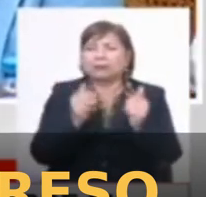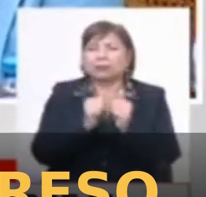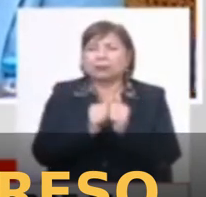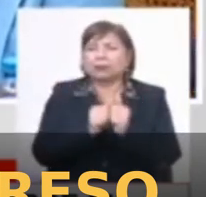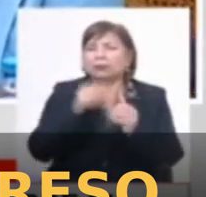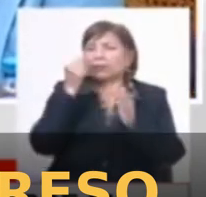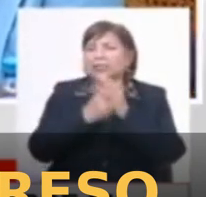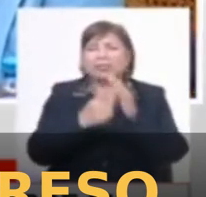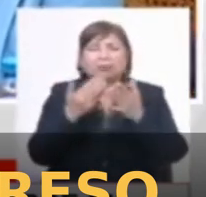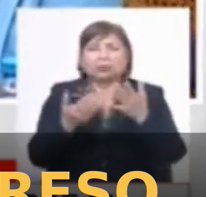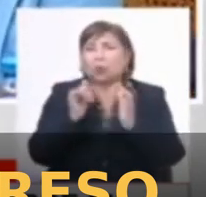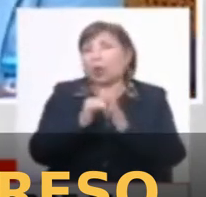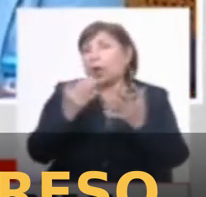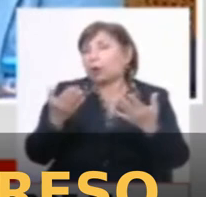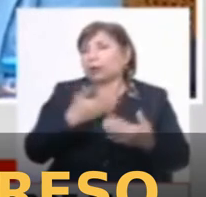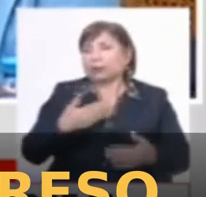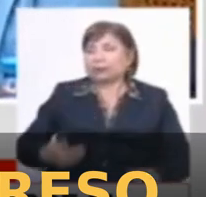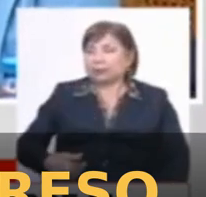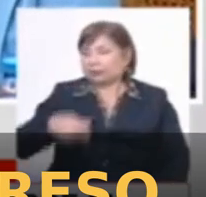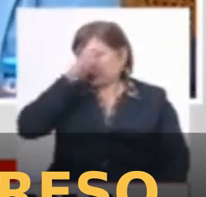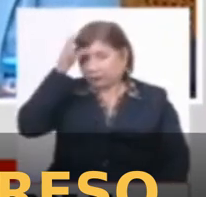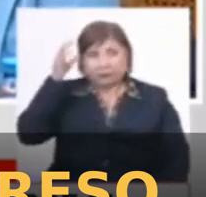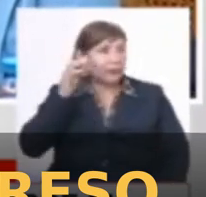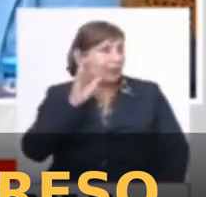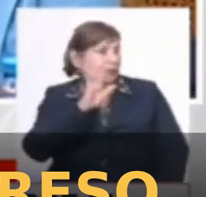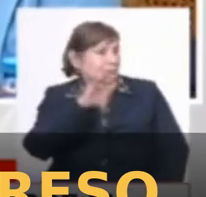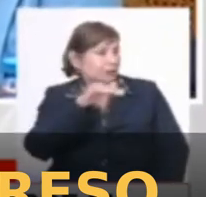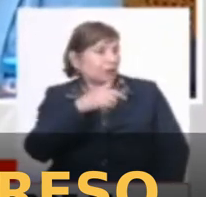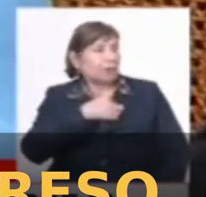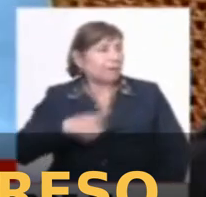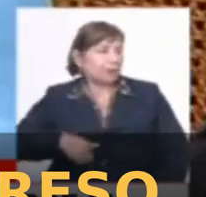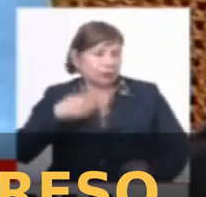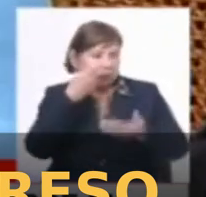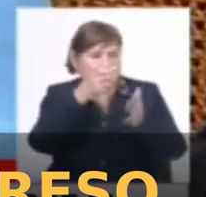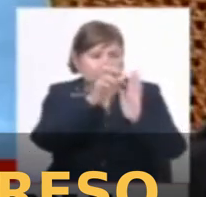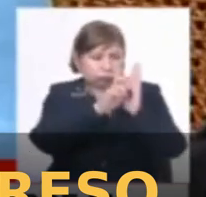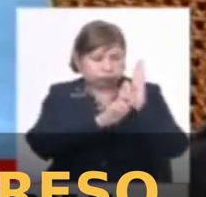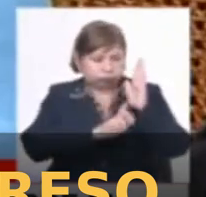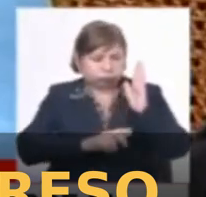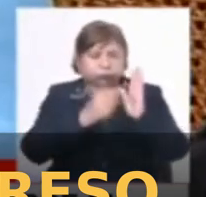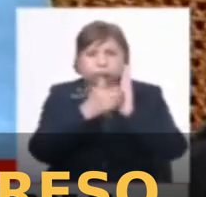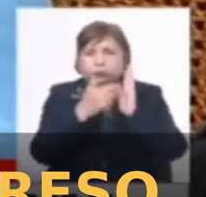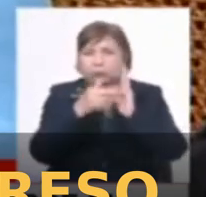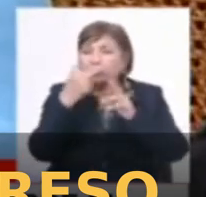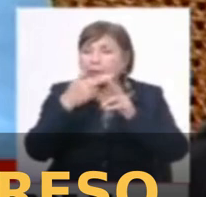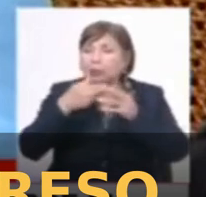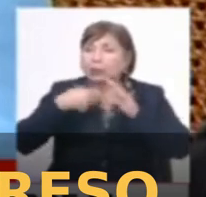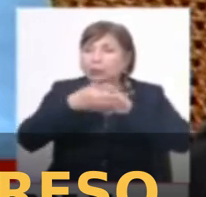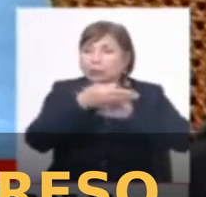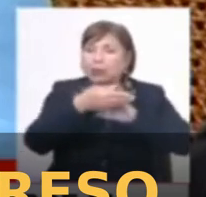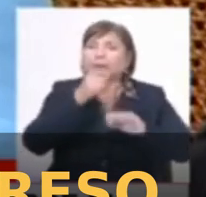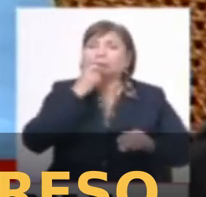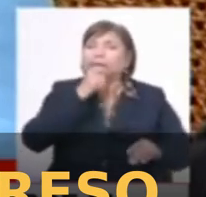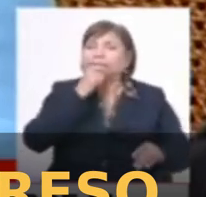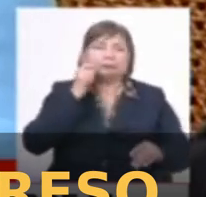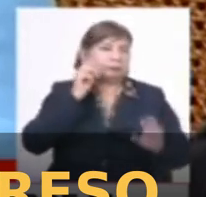delictivos juntamente con el presidente de la República. Señor presidente, la lista la he entregado a la fiscalía en una agenda reservada. No